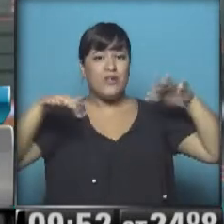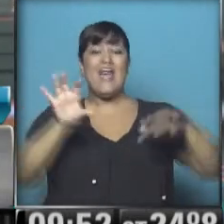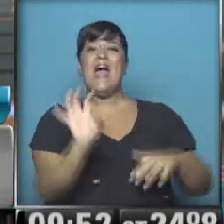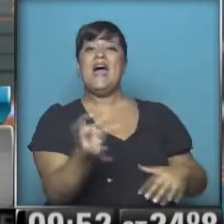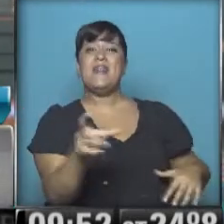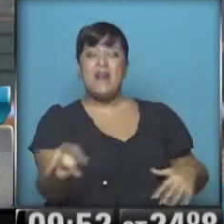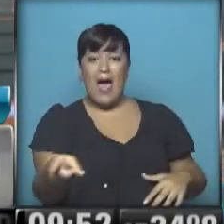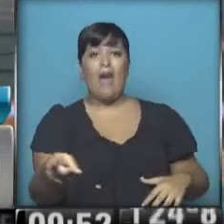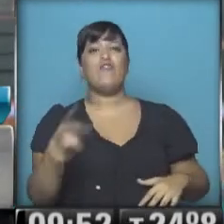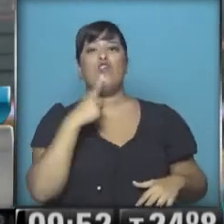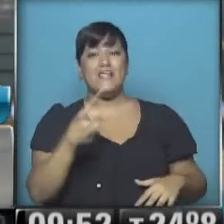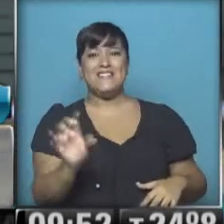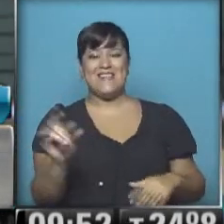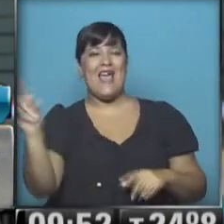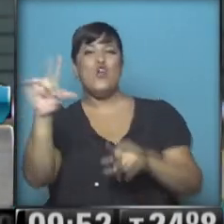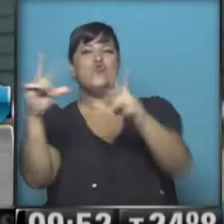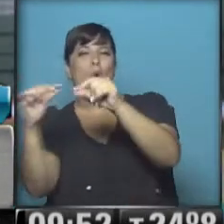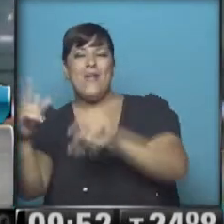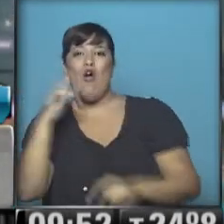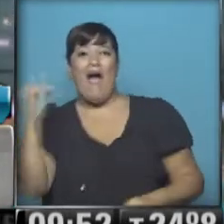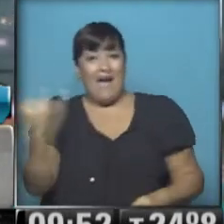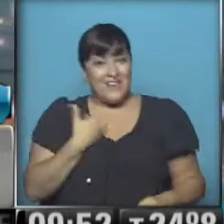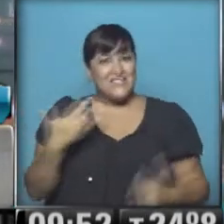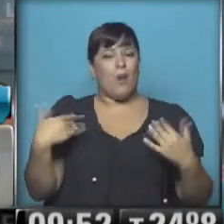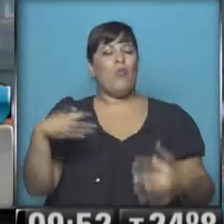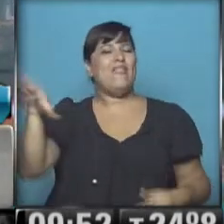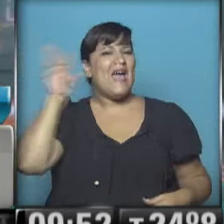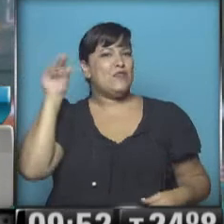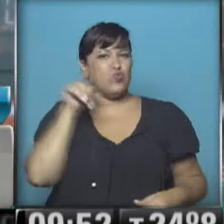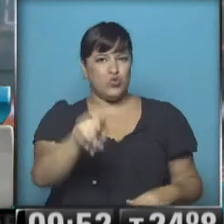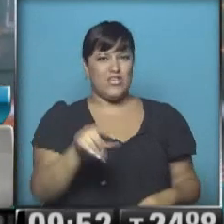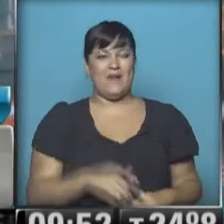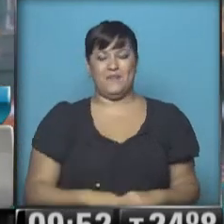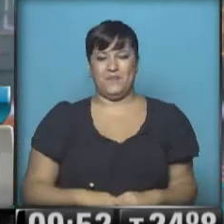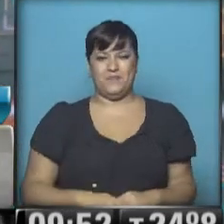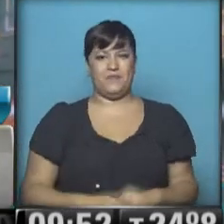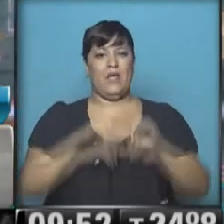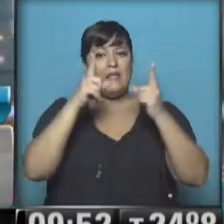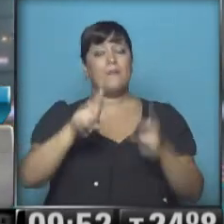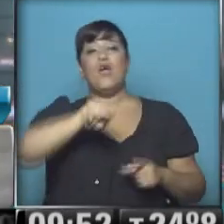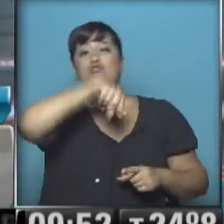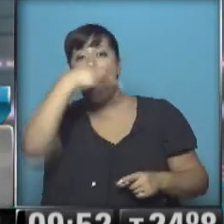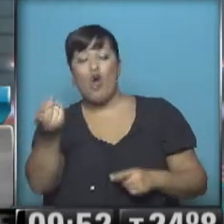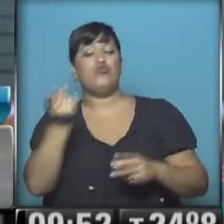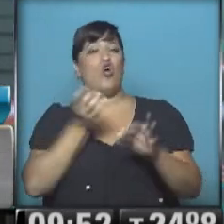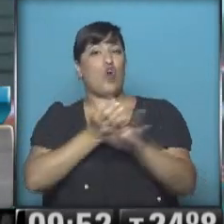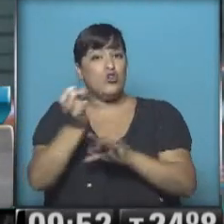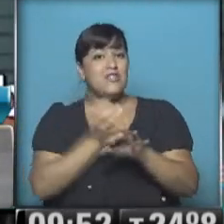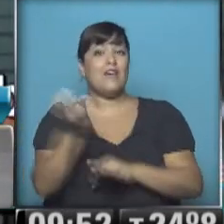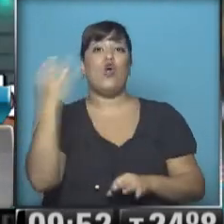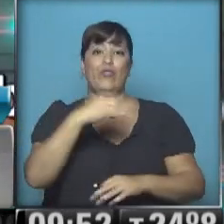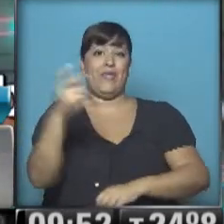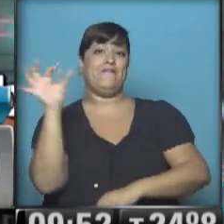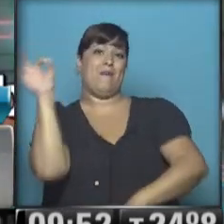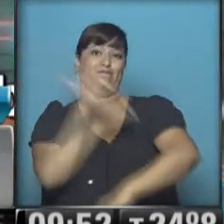ahí te van a dar la frecuencia por la cual vas a poder escuchar el audio de la película. Y otro consejo más que te doy yo, llévate repelente,